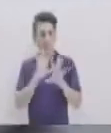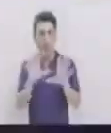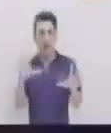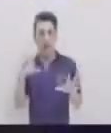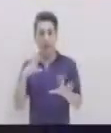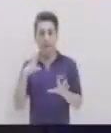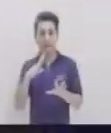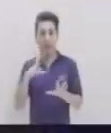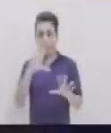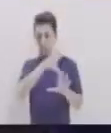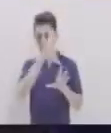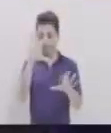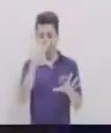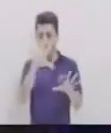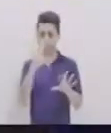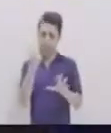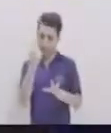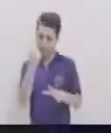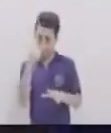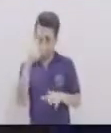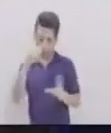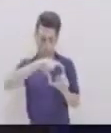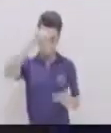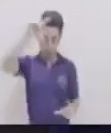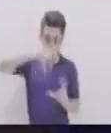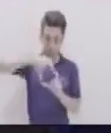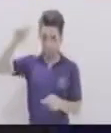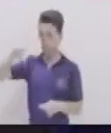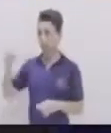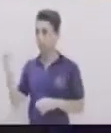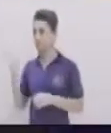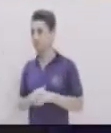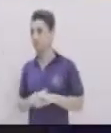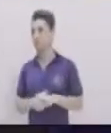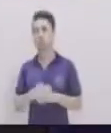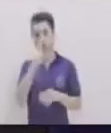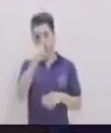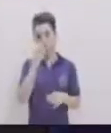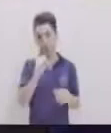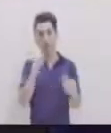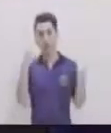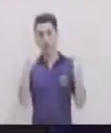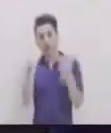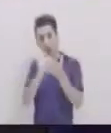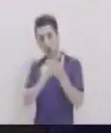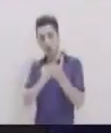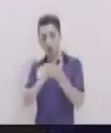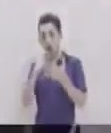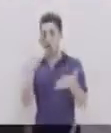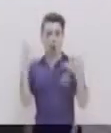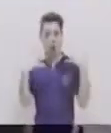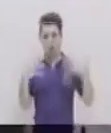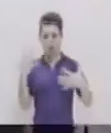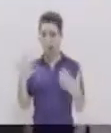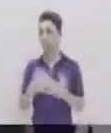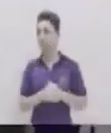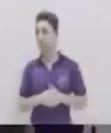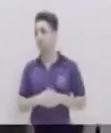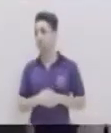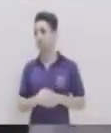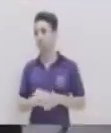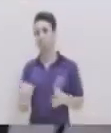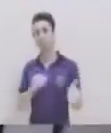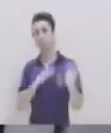Y ya tengo acá mi siguiente barrita. Espero que tú también lo hagas en casa y lo hagas muy bonito, ¿sí? En